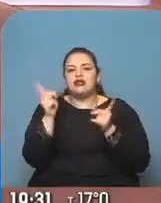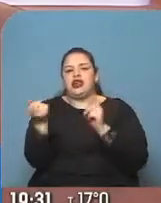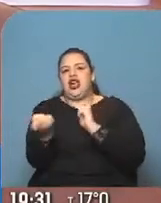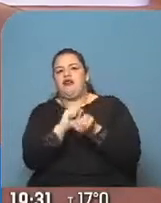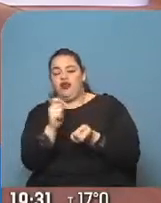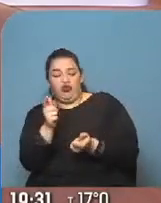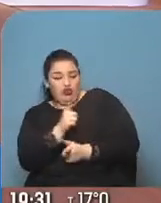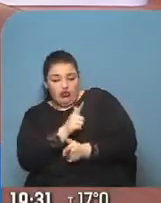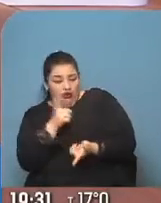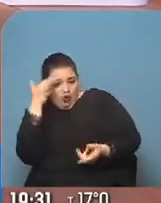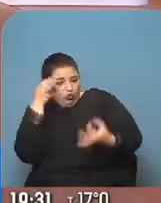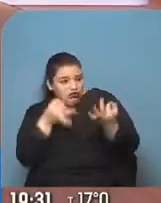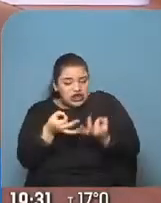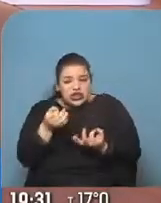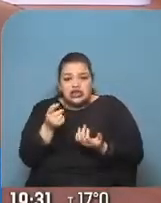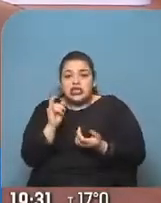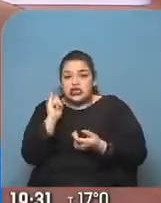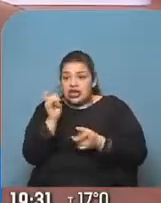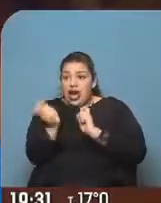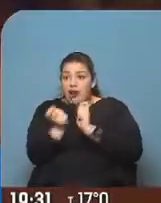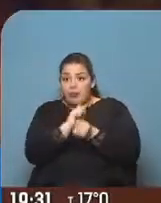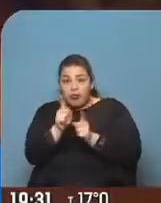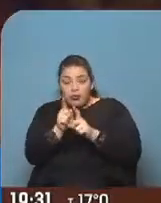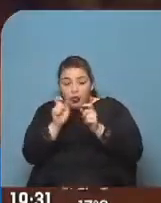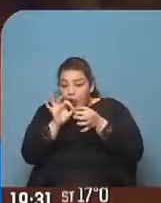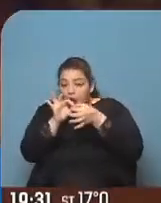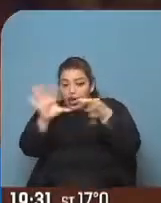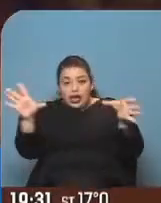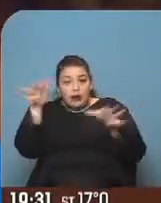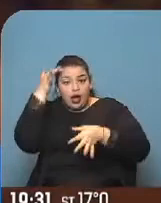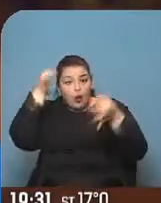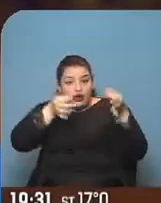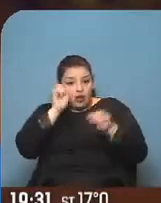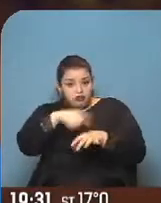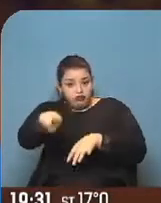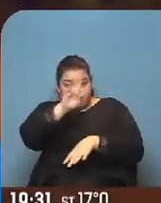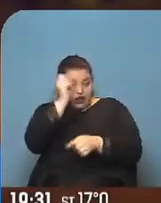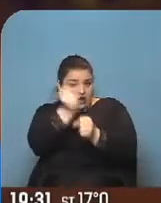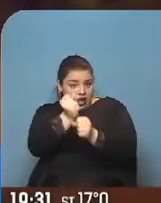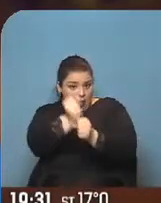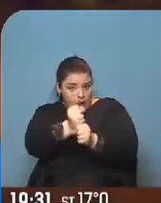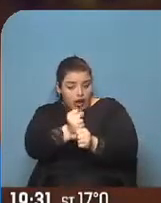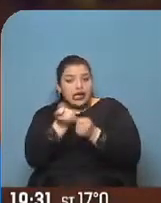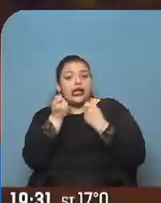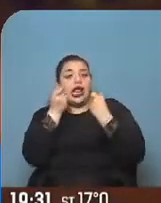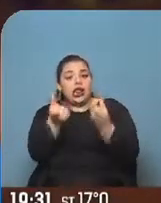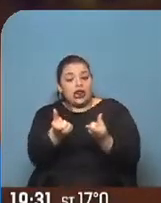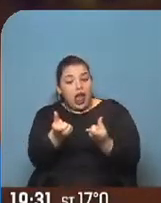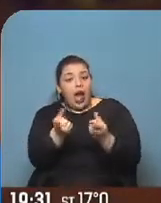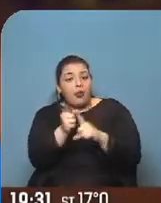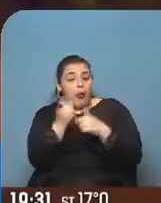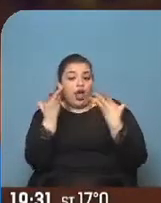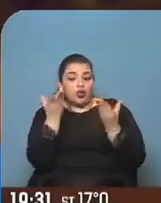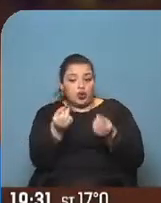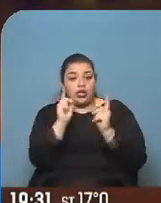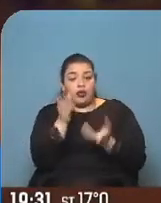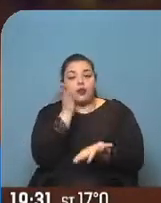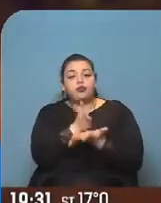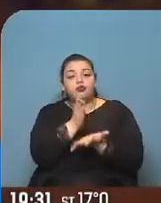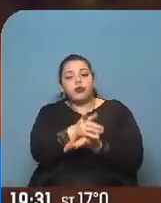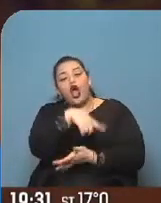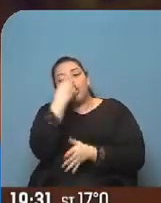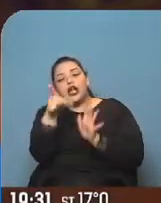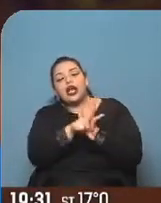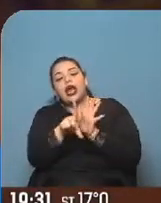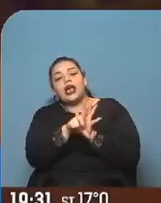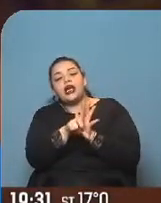nada para que haya justicia si cambiemos libera al poder judicial para que haga su trabajo le da las herramientas que necesita también sancionamos otra ley la